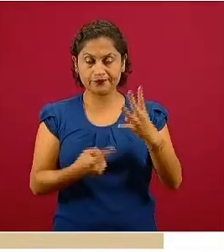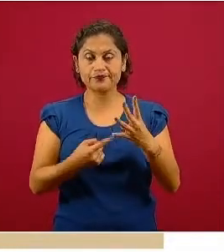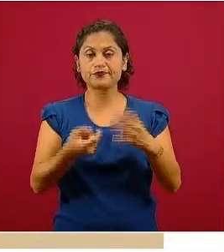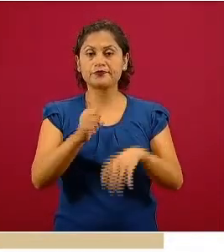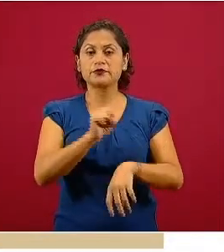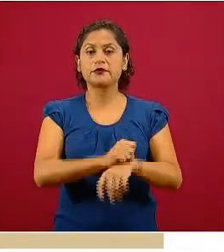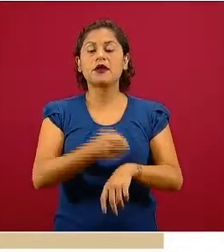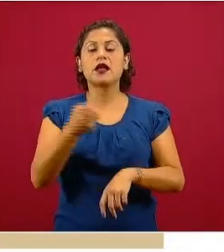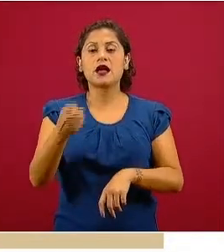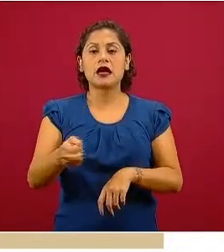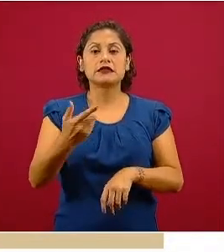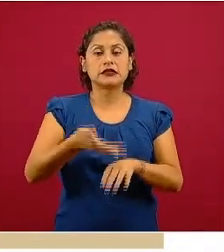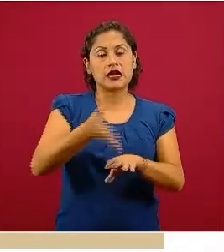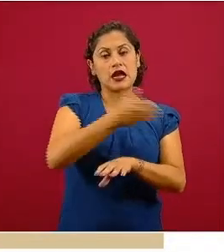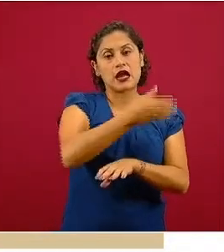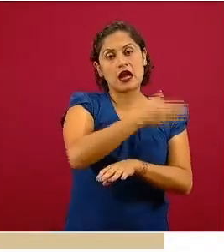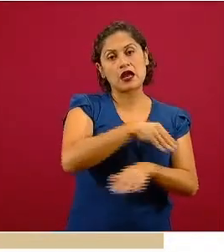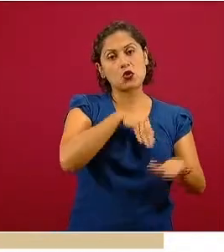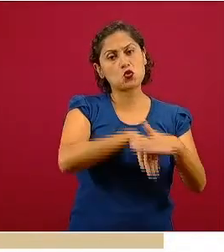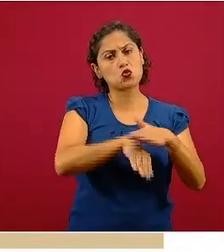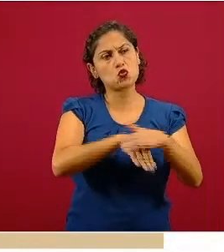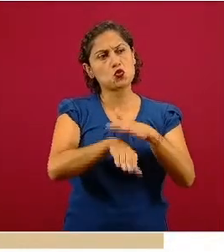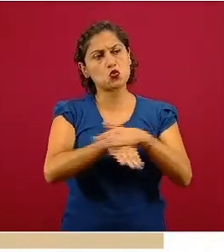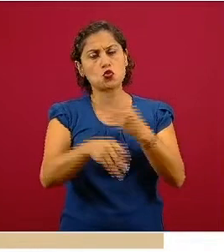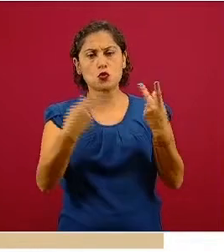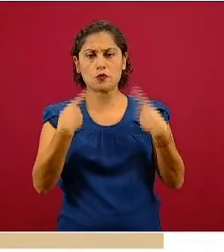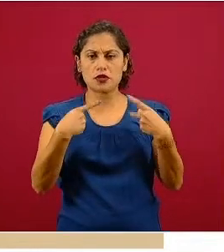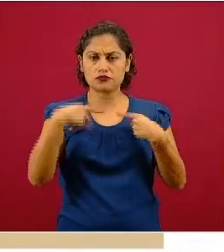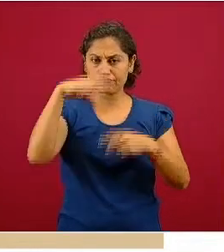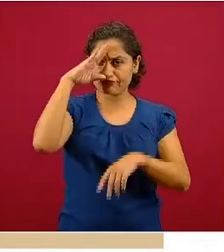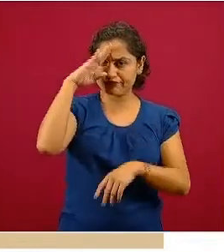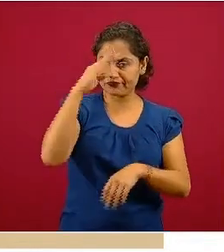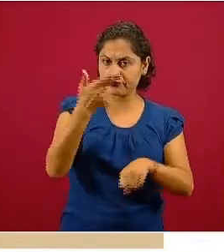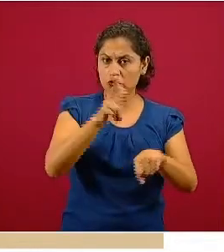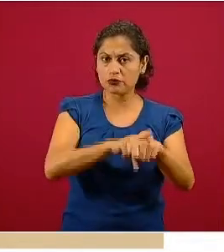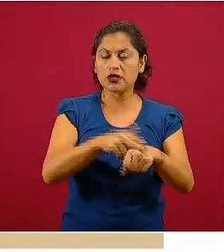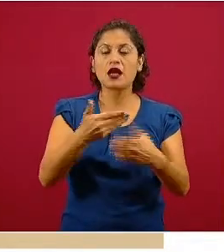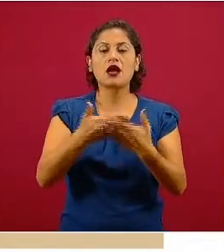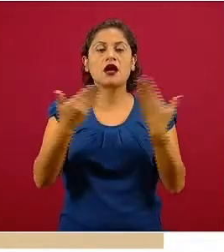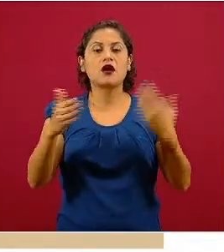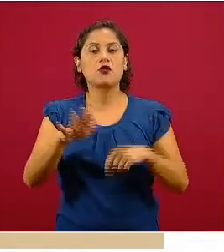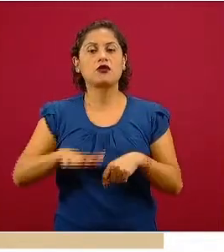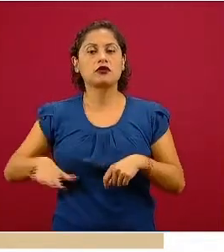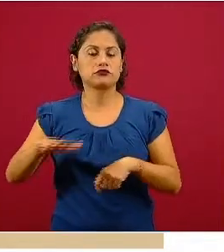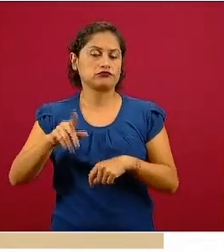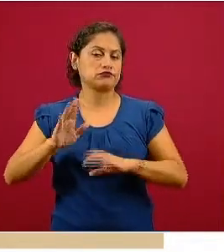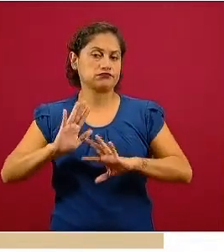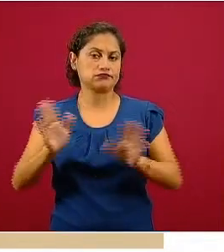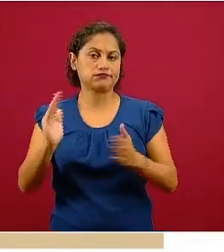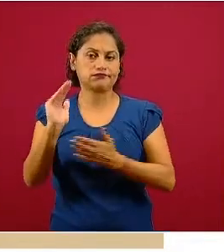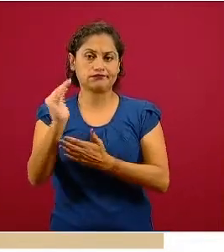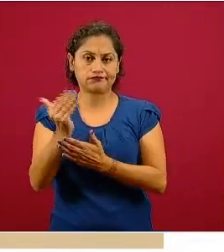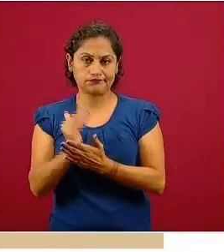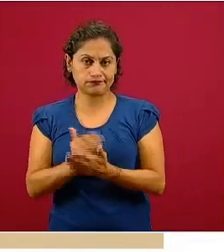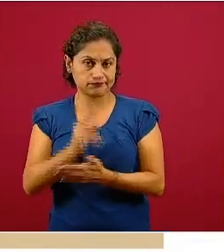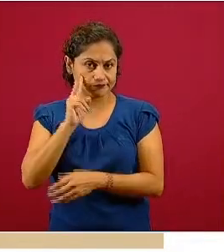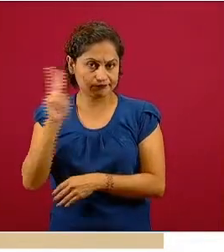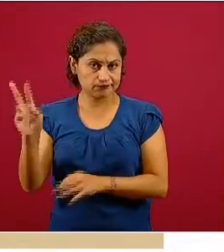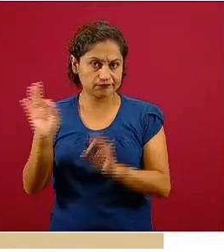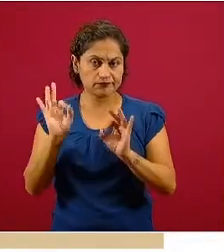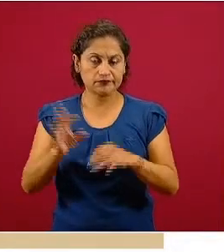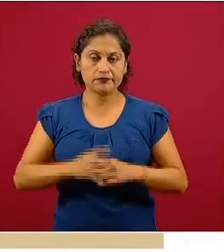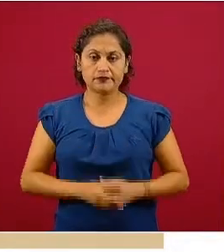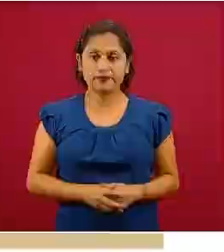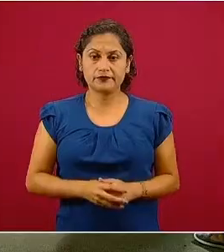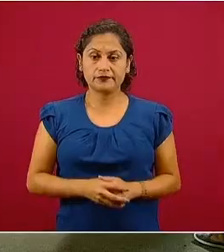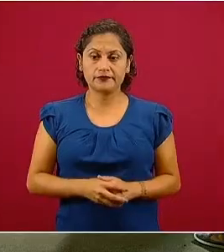personas hospitalizadas, prácticamente todo el mes de agosto con una tendencia marcada descendente en este comportamiento.